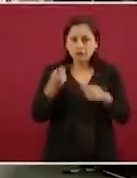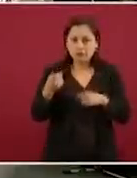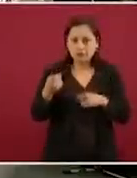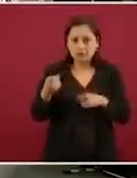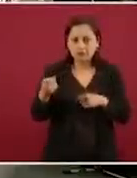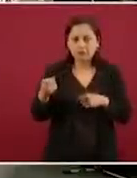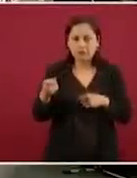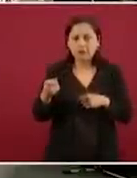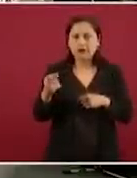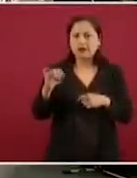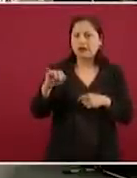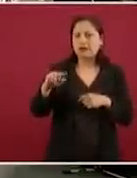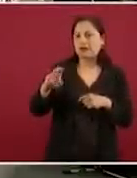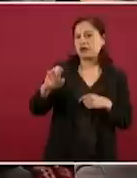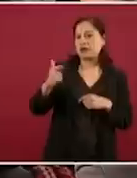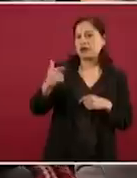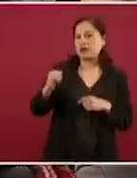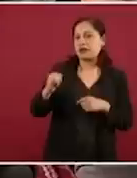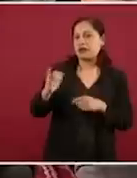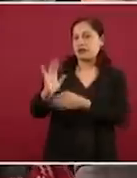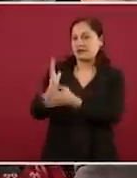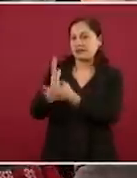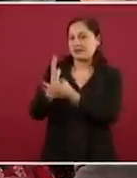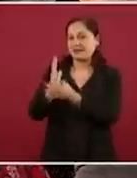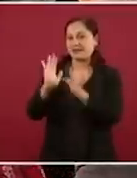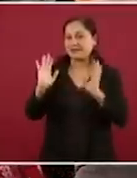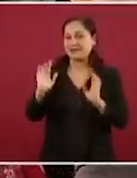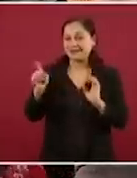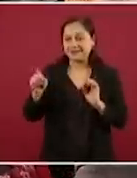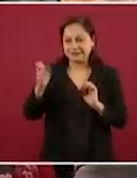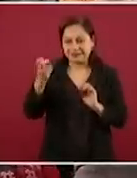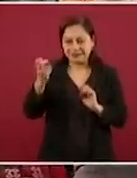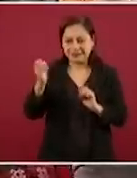Por eso, el INEGI.